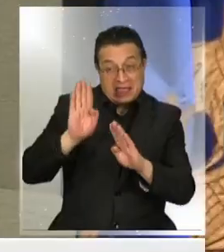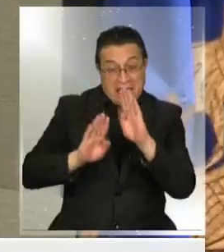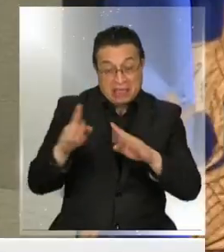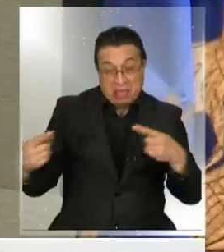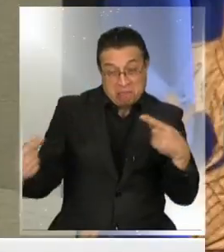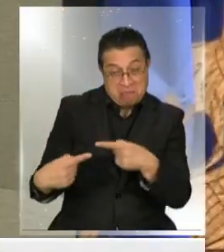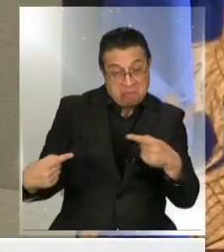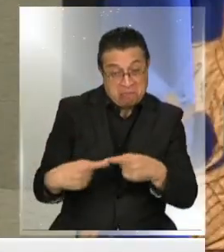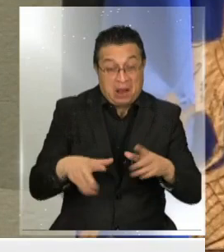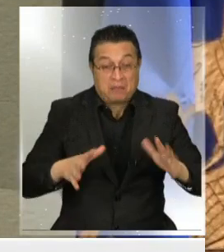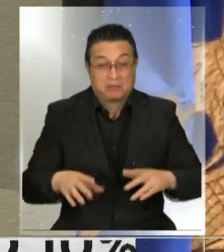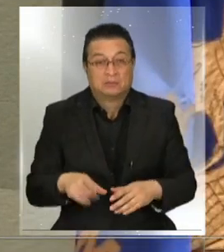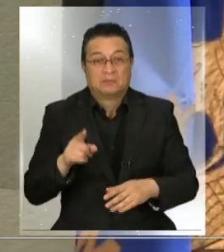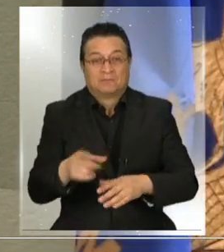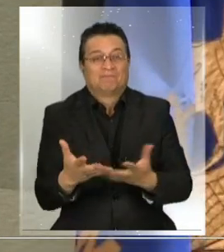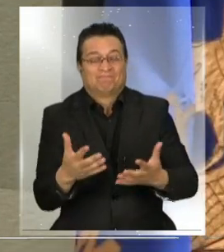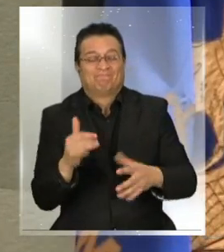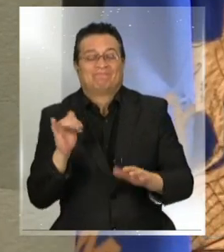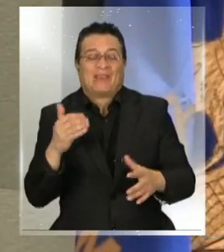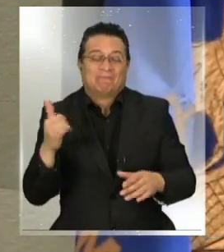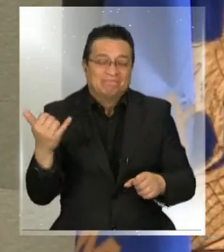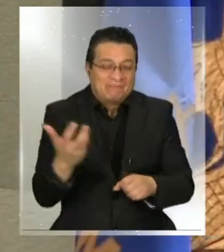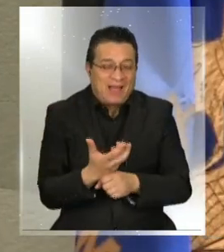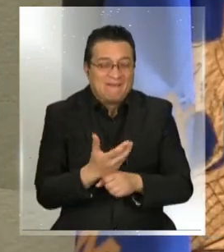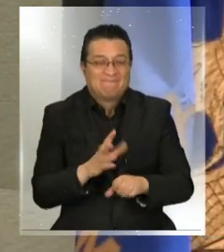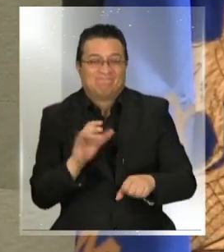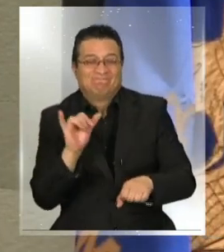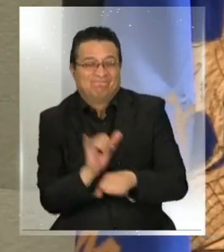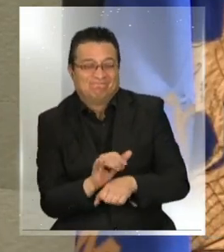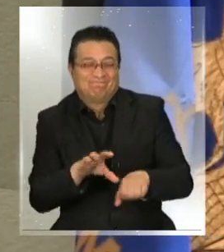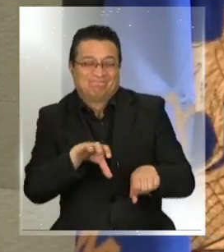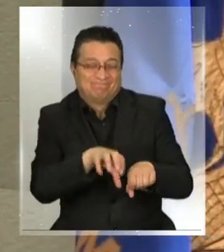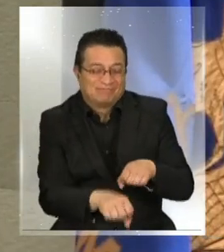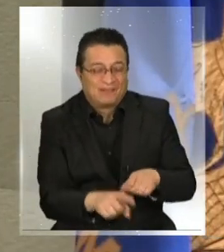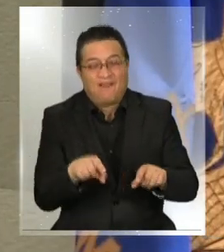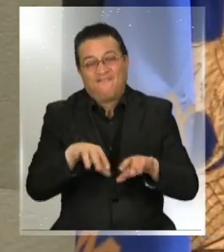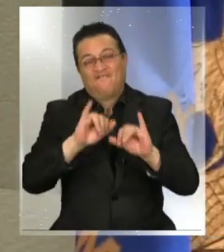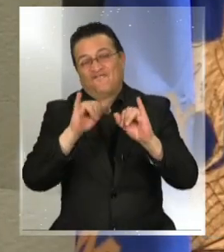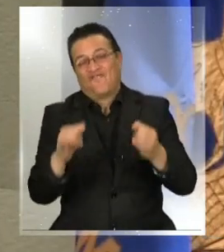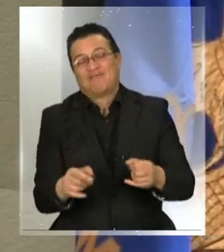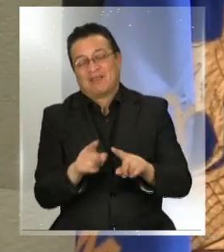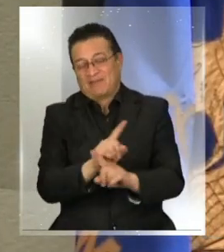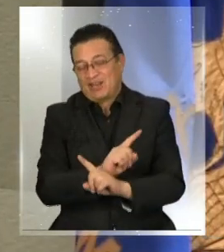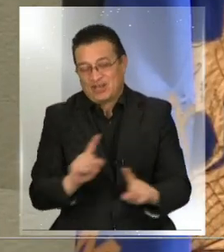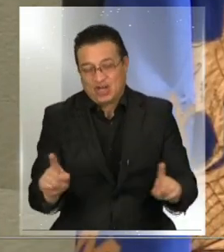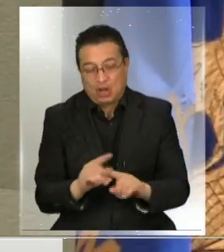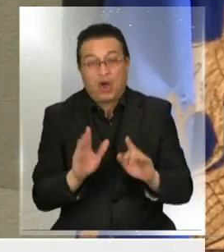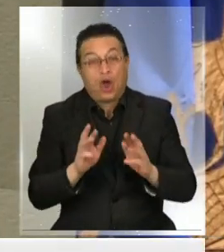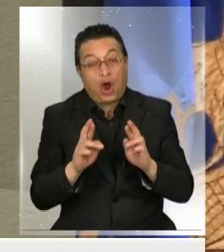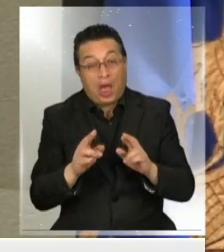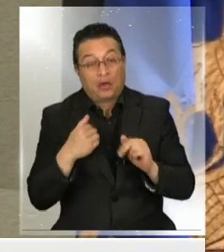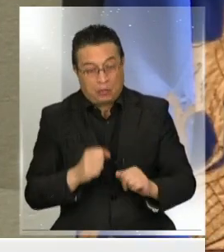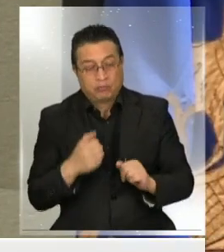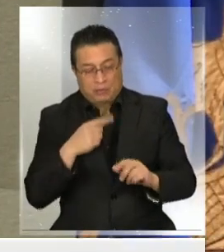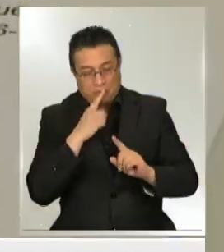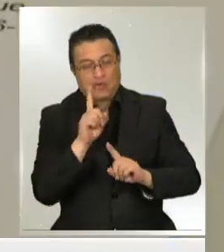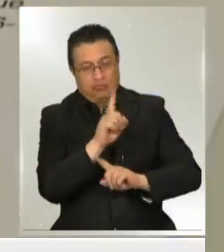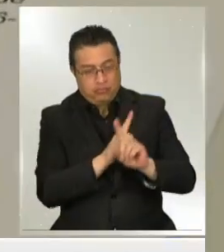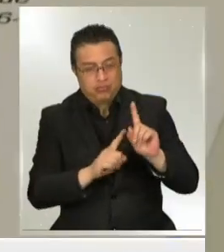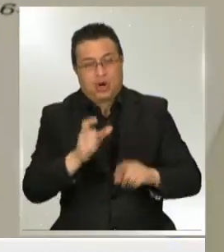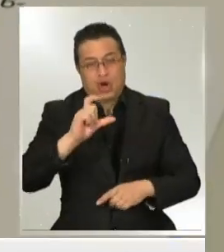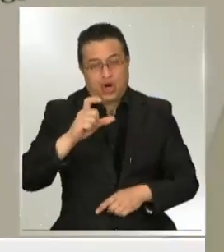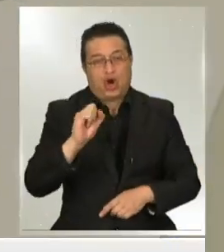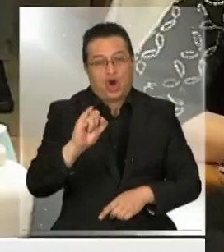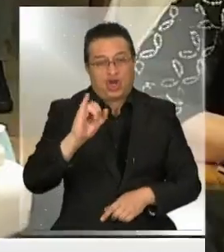presidencial? Los chantajes, creo que esa no es la forma. Yo espero poder persuadir a la senadora Goic.